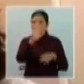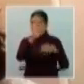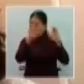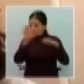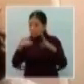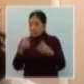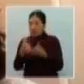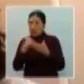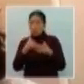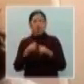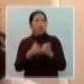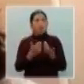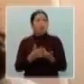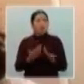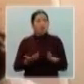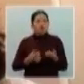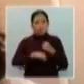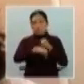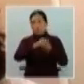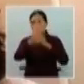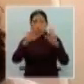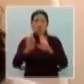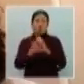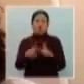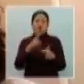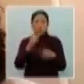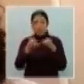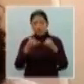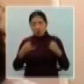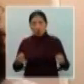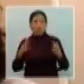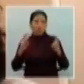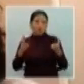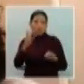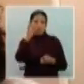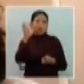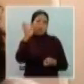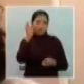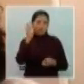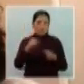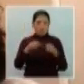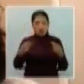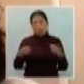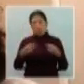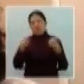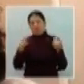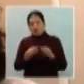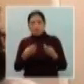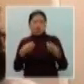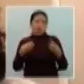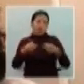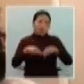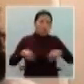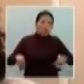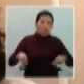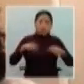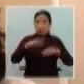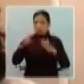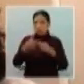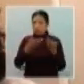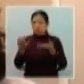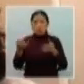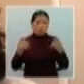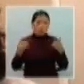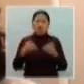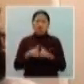esas personas, en el caso, por ejemplo, de idiomas, indígenas originarios campesinos, de jóvenes, en fin? ¿Cuál